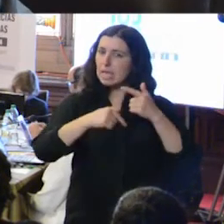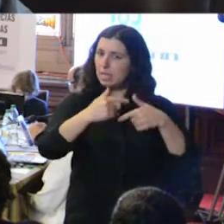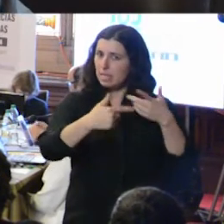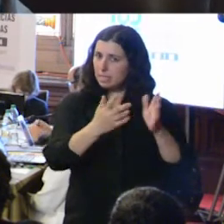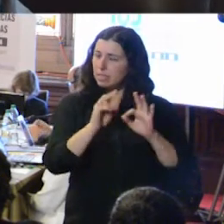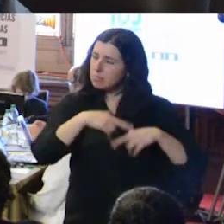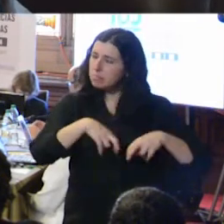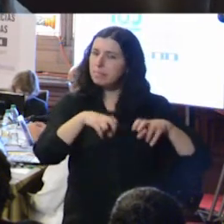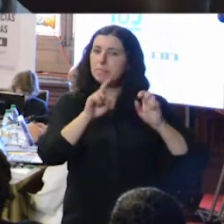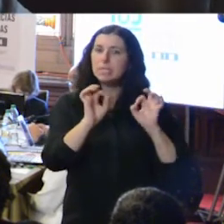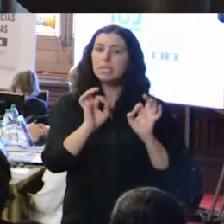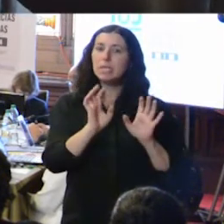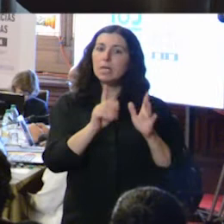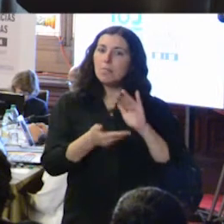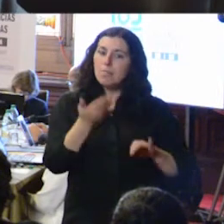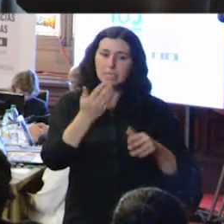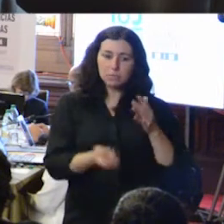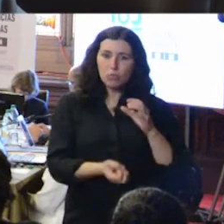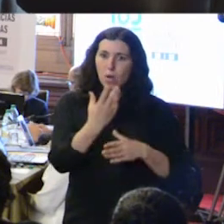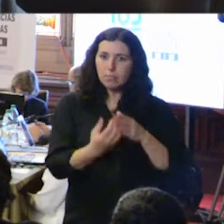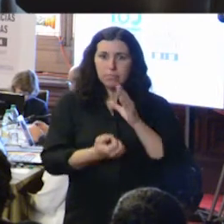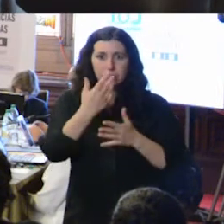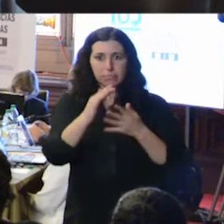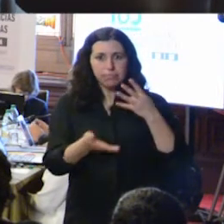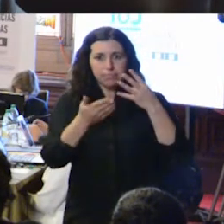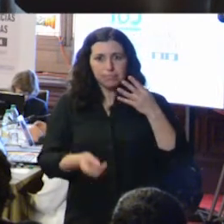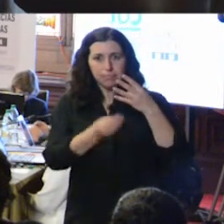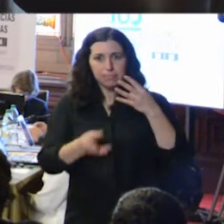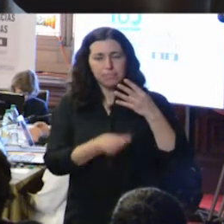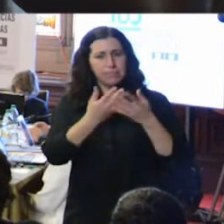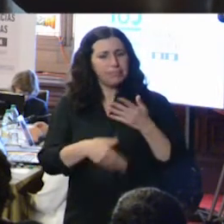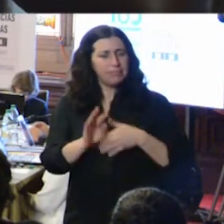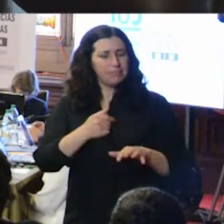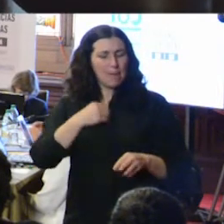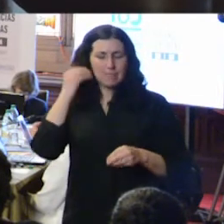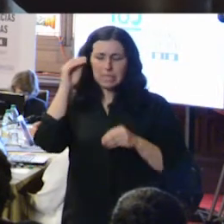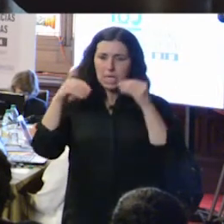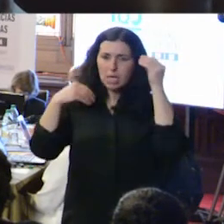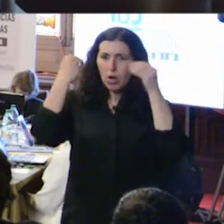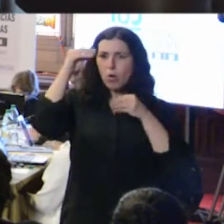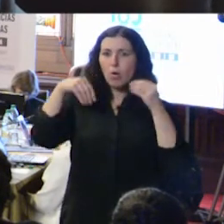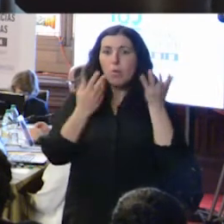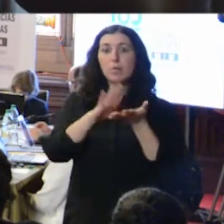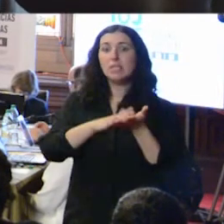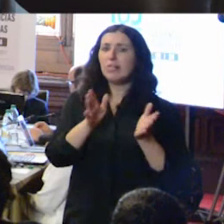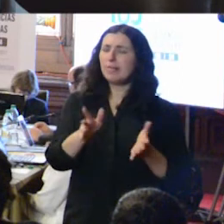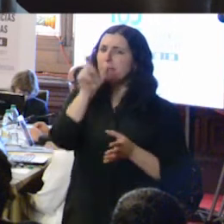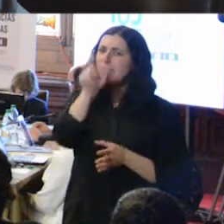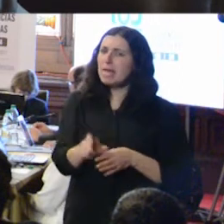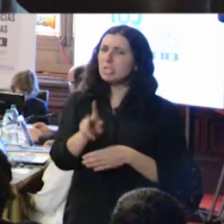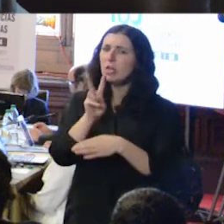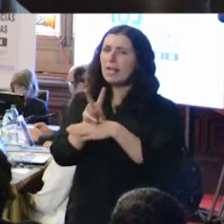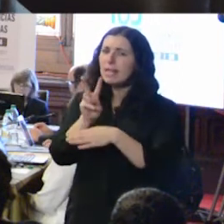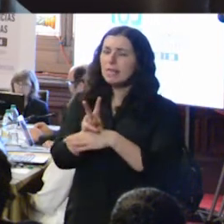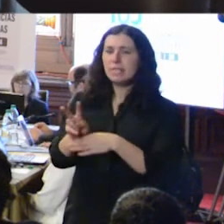siga dando casos de criminalización de defensoras y defensores de derechos humanos y los obstáculos